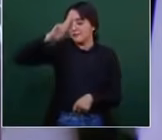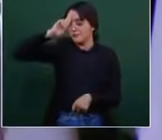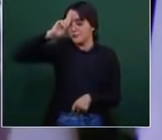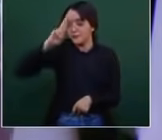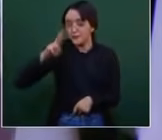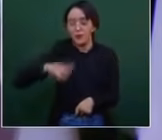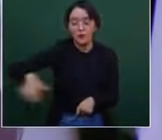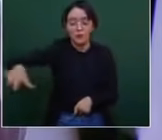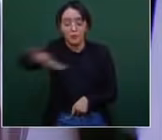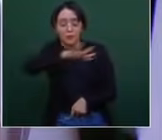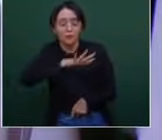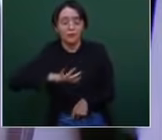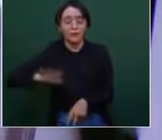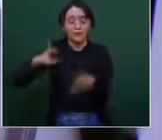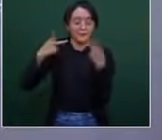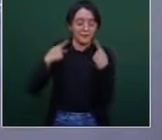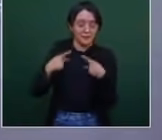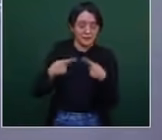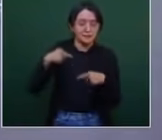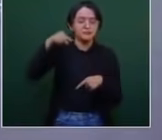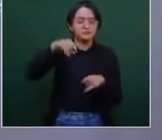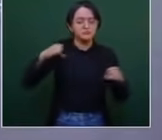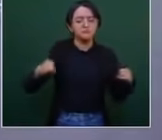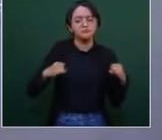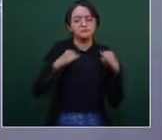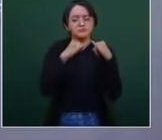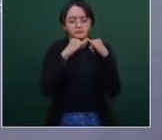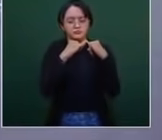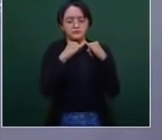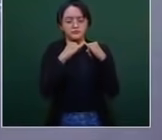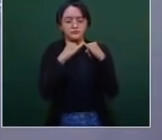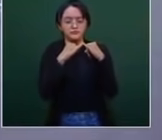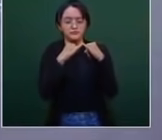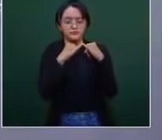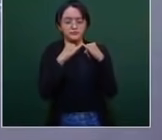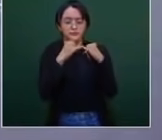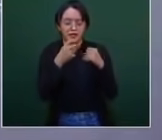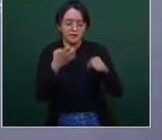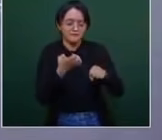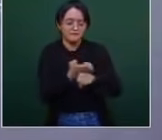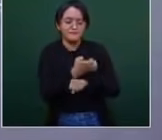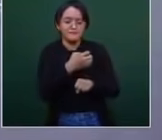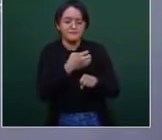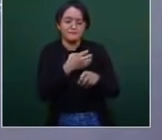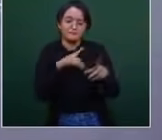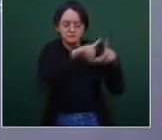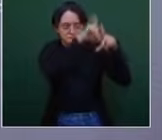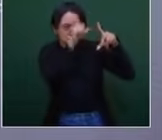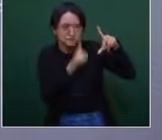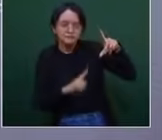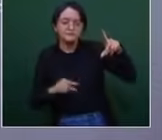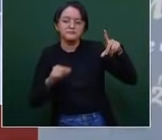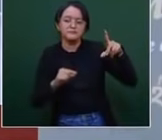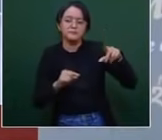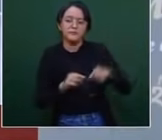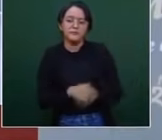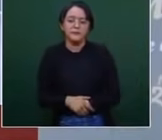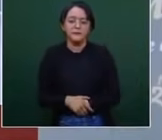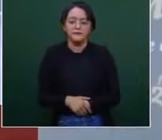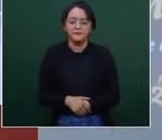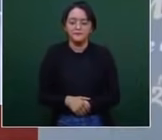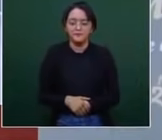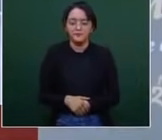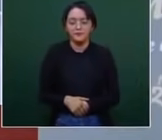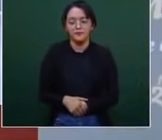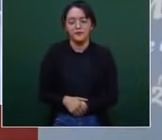los integrantes de esta institución fundamental del Estado mexicano y a nuestros